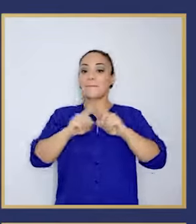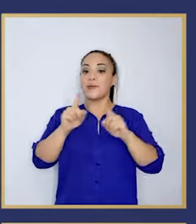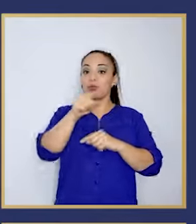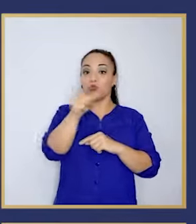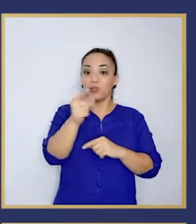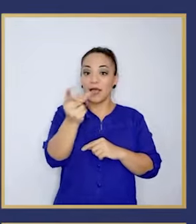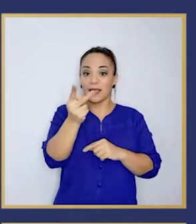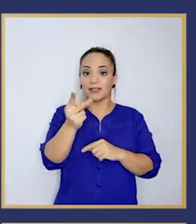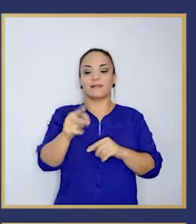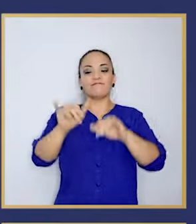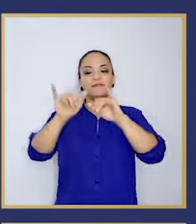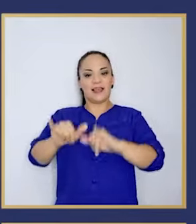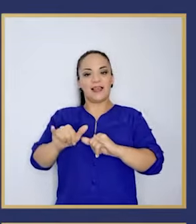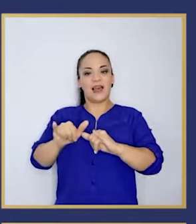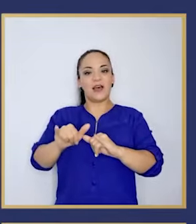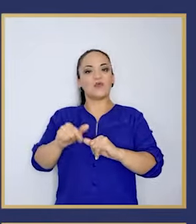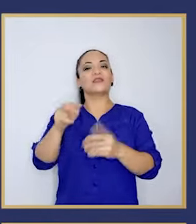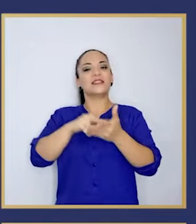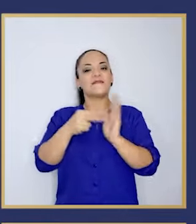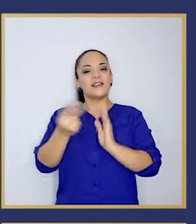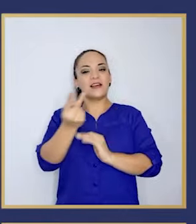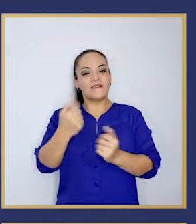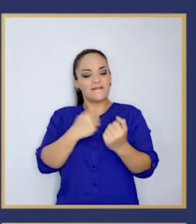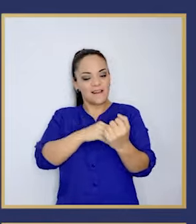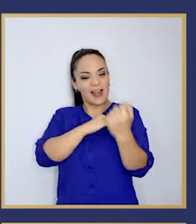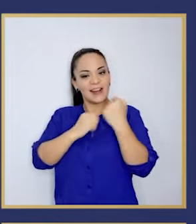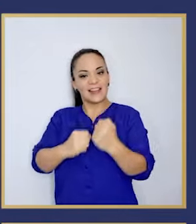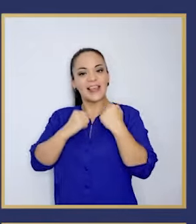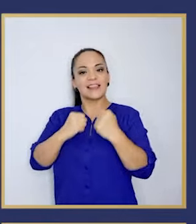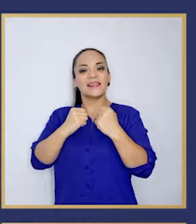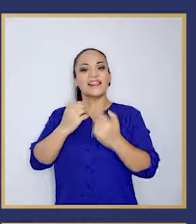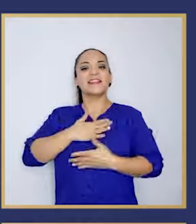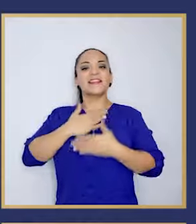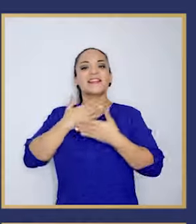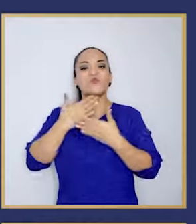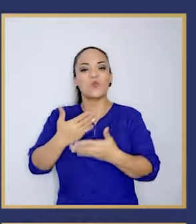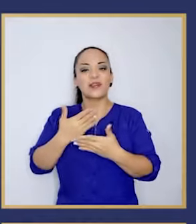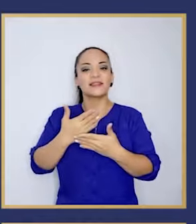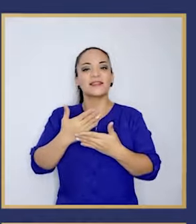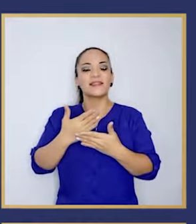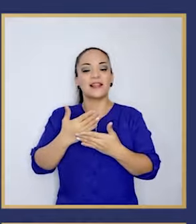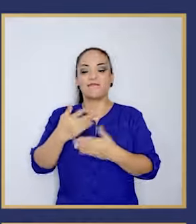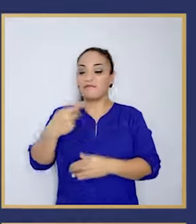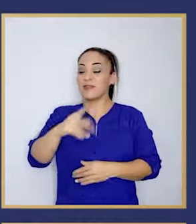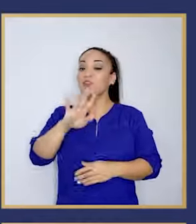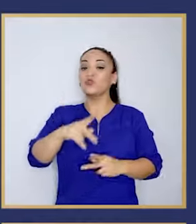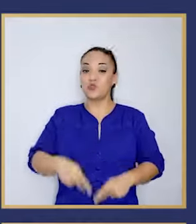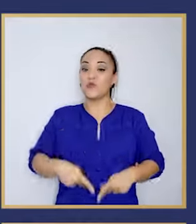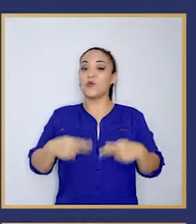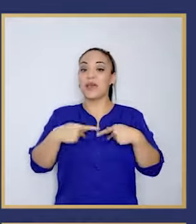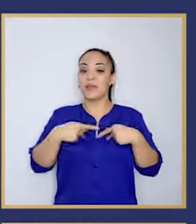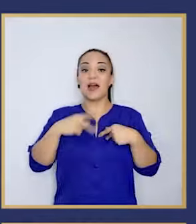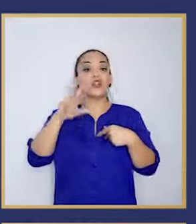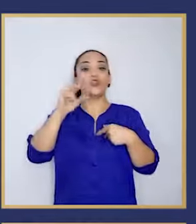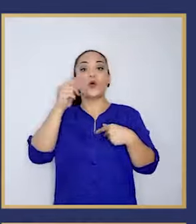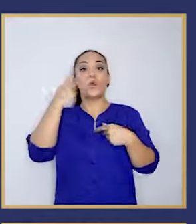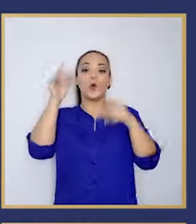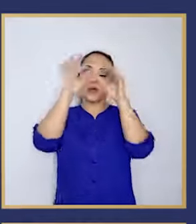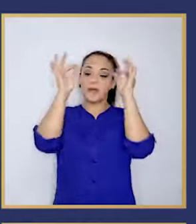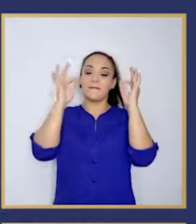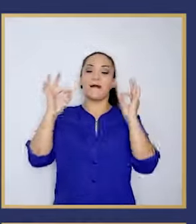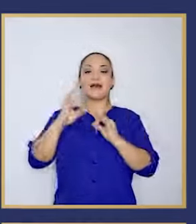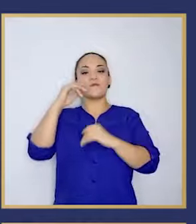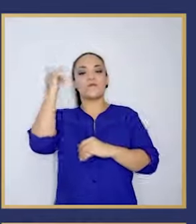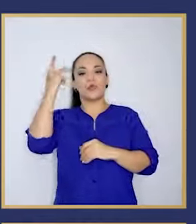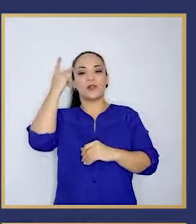dijeron no vamos a aflojar. Gente valiente, gente que está dispuesta a arriesgar no